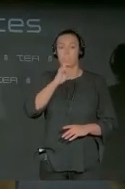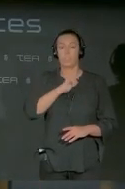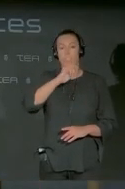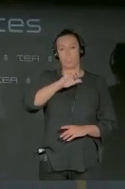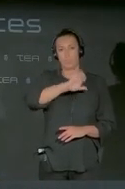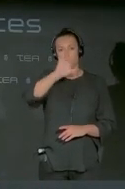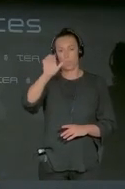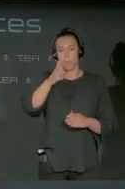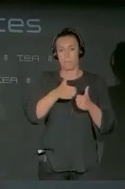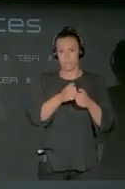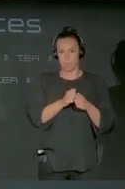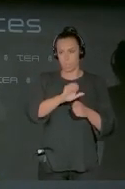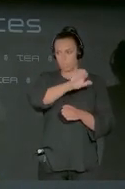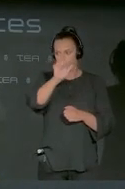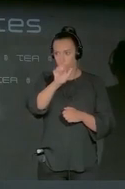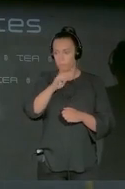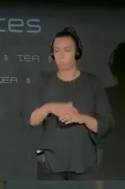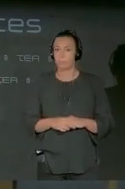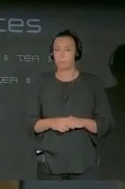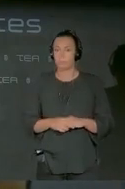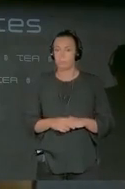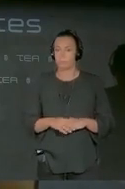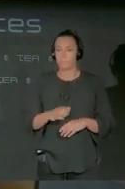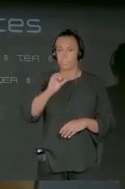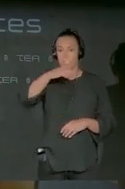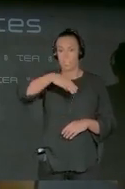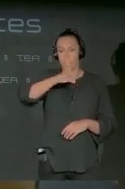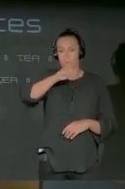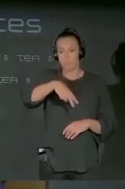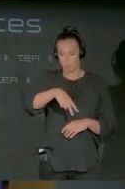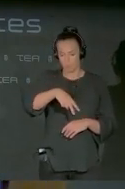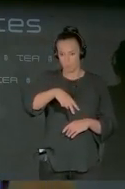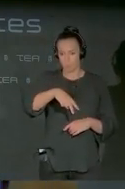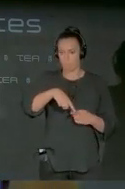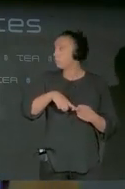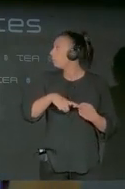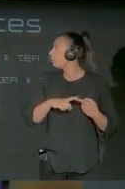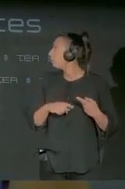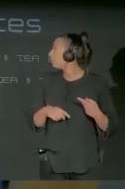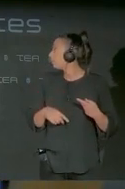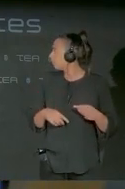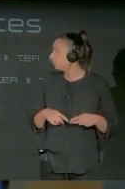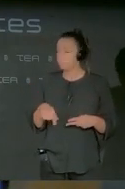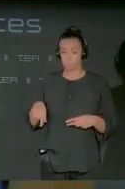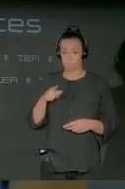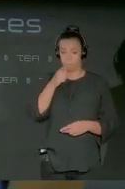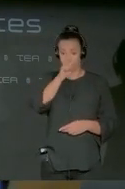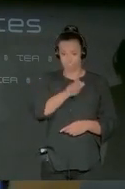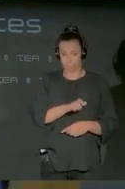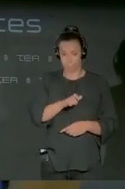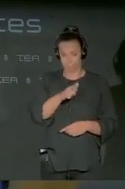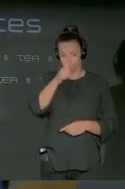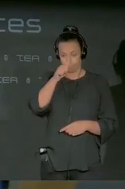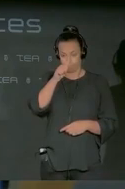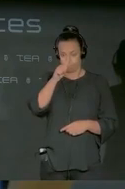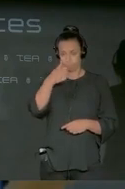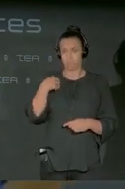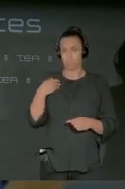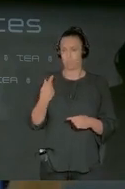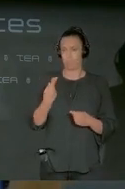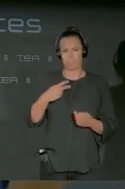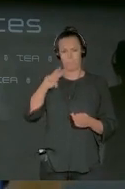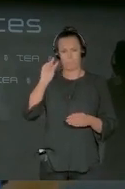Europe, anteriormente denominada ISFE. Simon, bienvenido. Simon, tras una amplia experiencia en dirección y gestión de operaciones